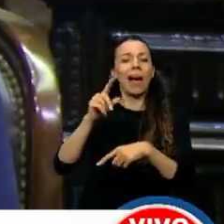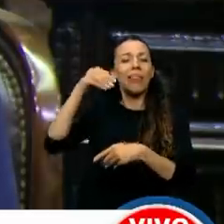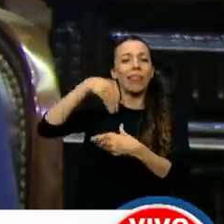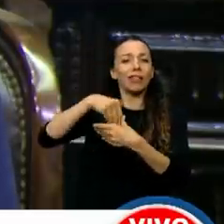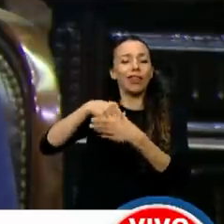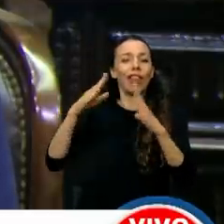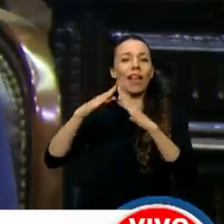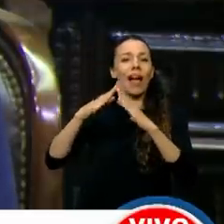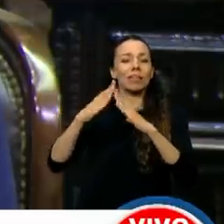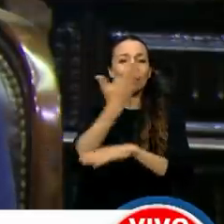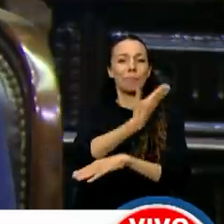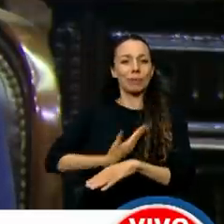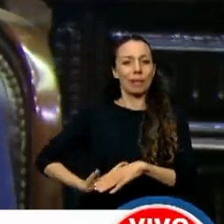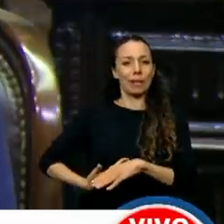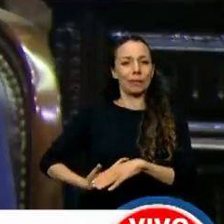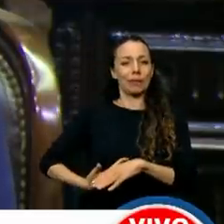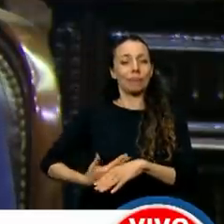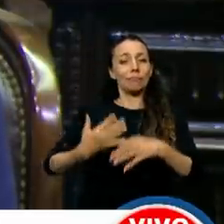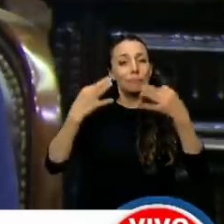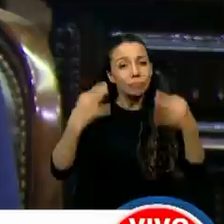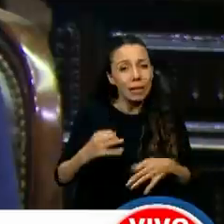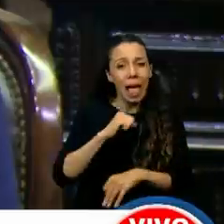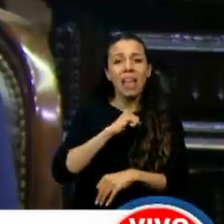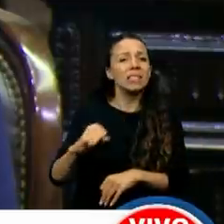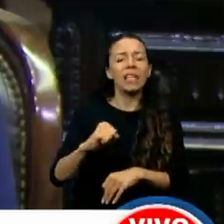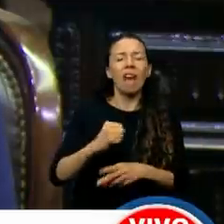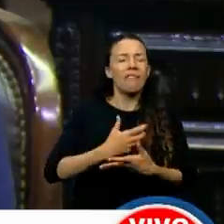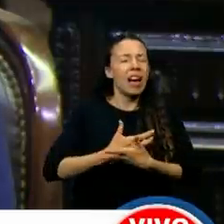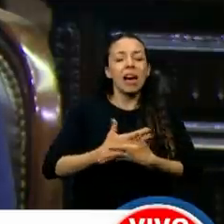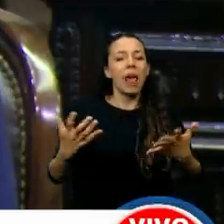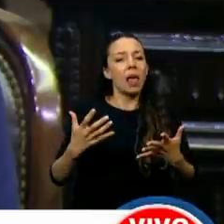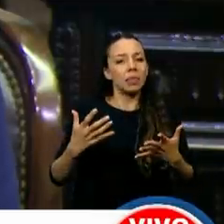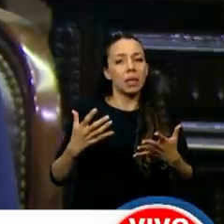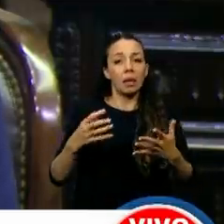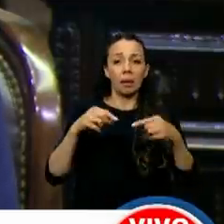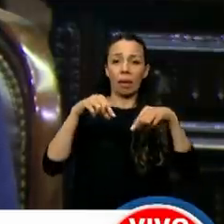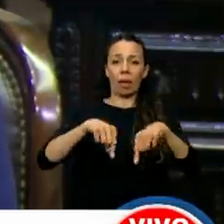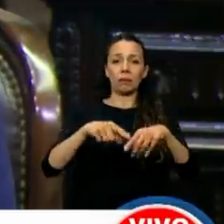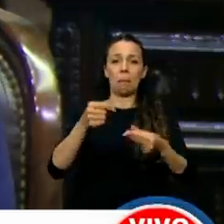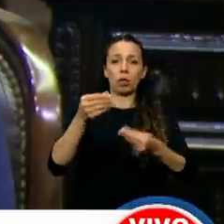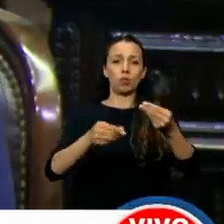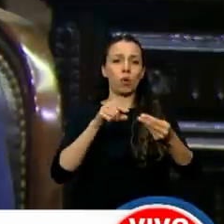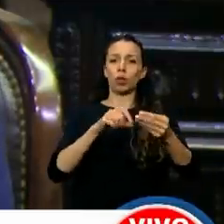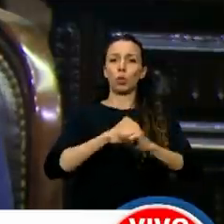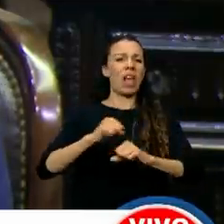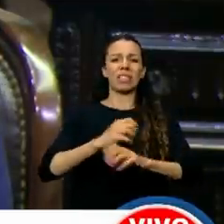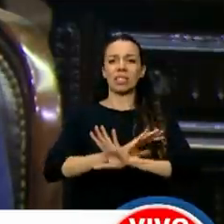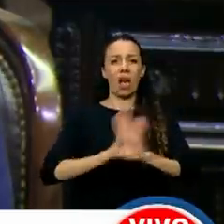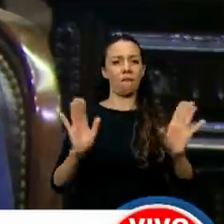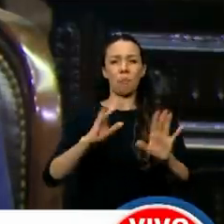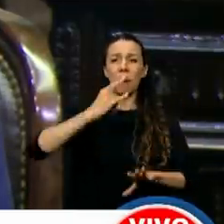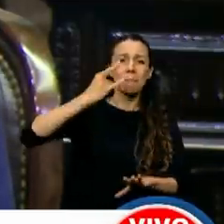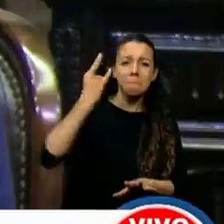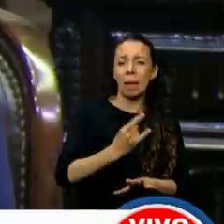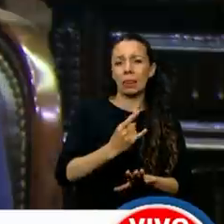la estafa real perdón tiene que ver con este momento y lo que implica este presupuesto la mentira hacia toda la